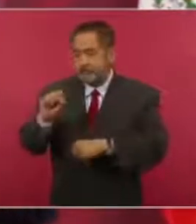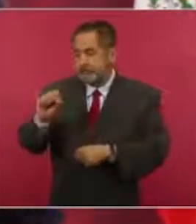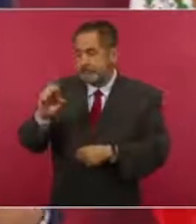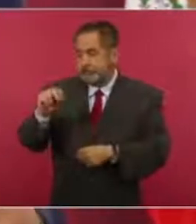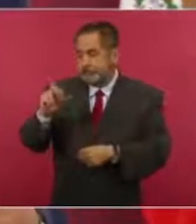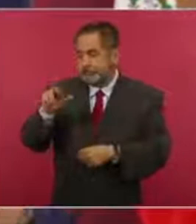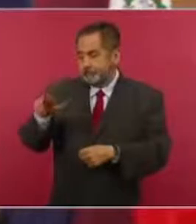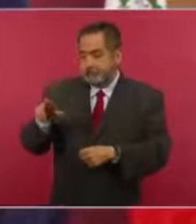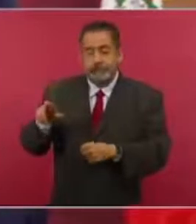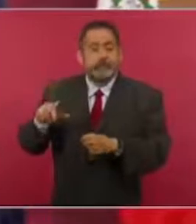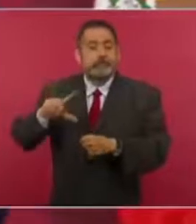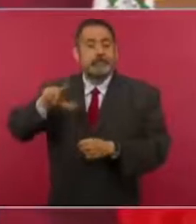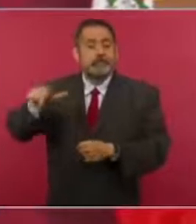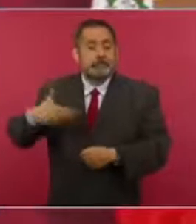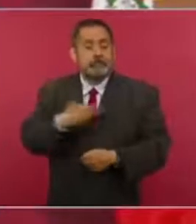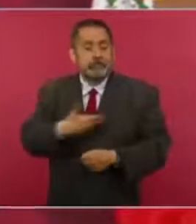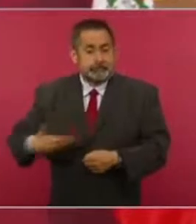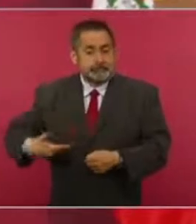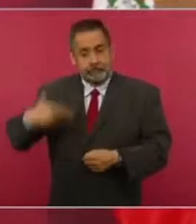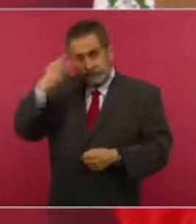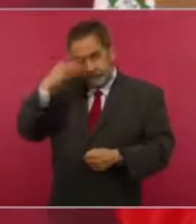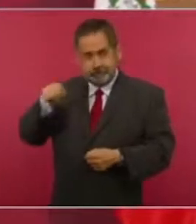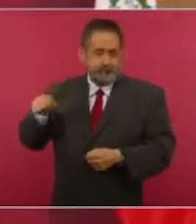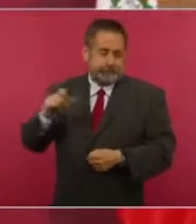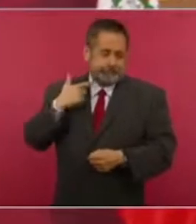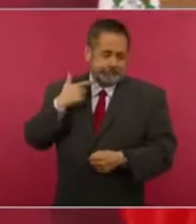presidente de México,